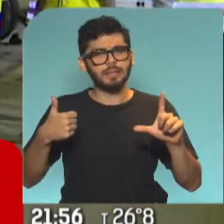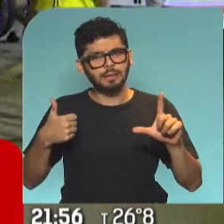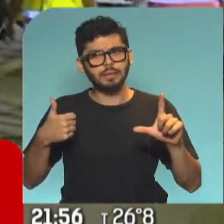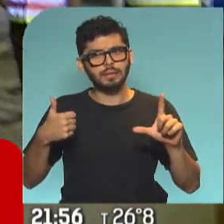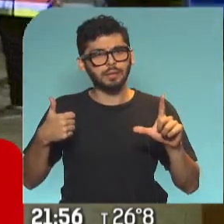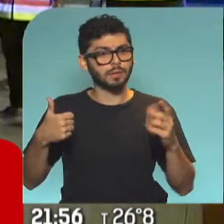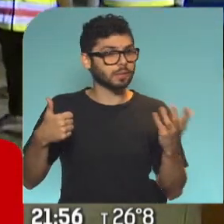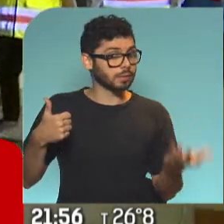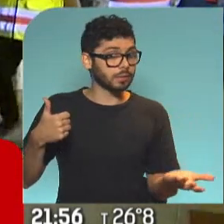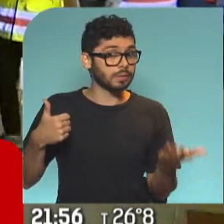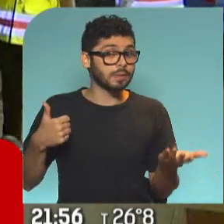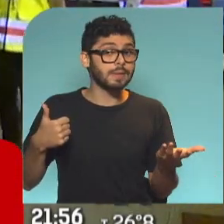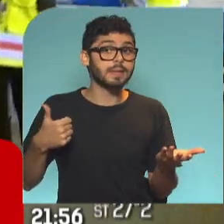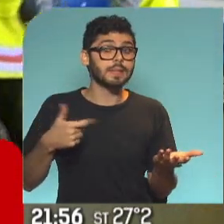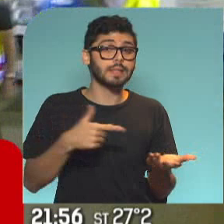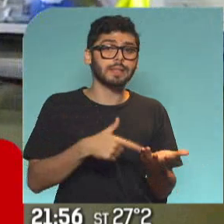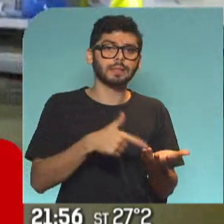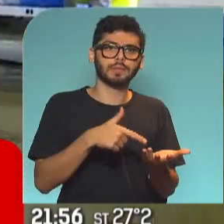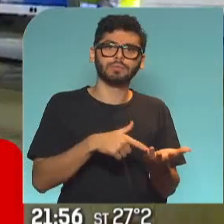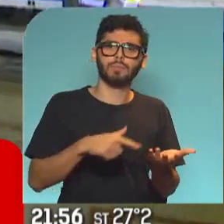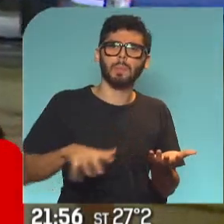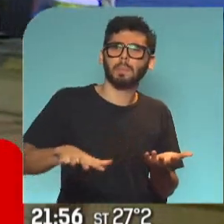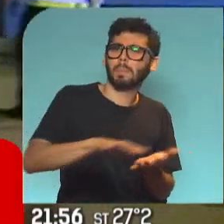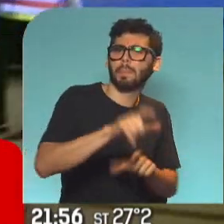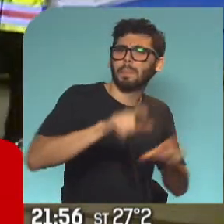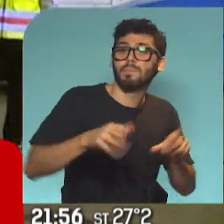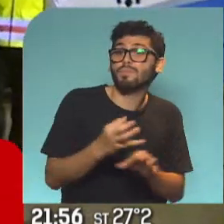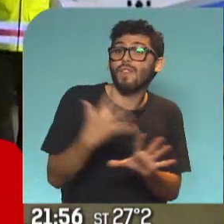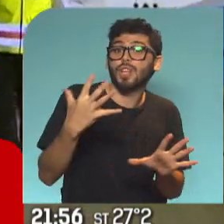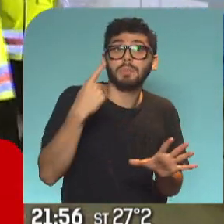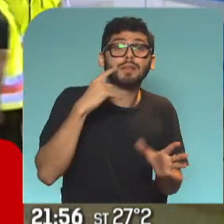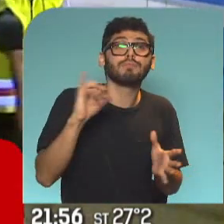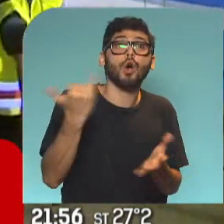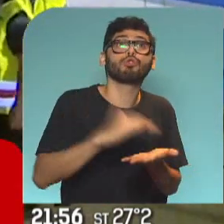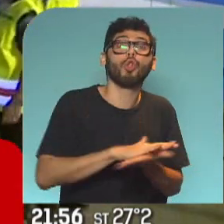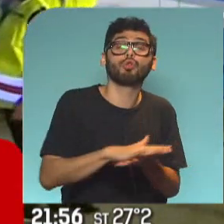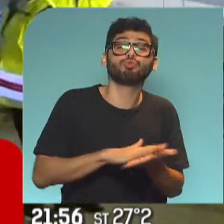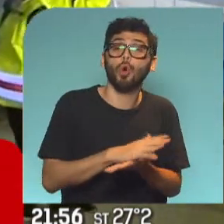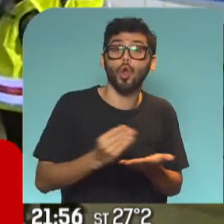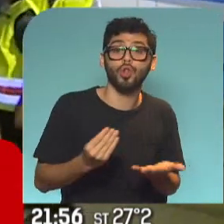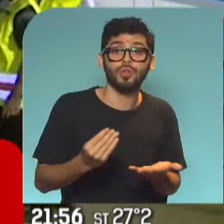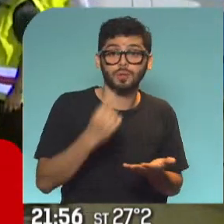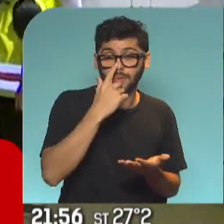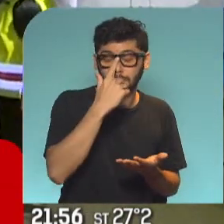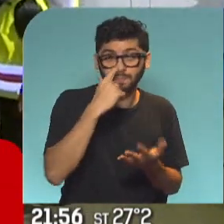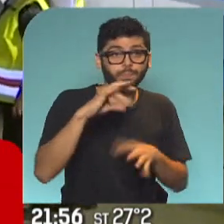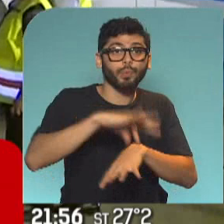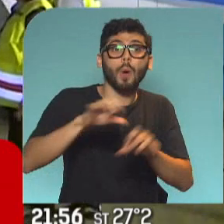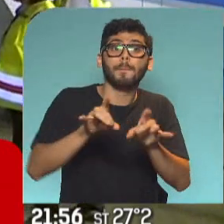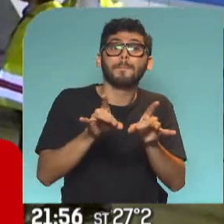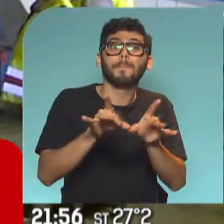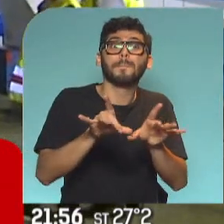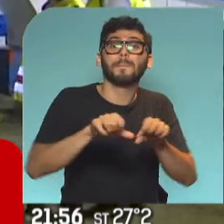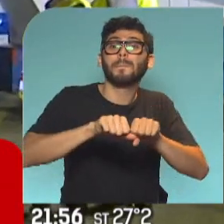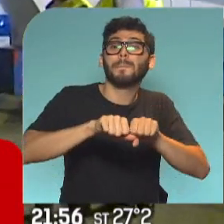sobre la solución que todos los especialistas consideran. Esto se llama, al llamarse pandemia y no epidemia,